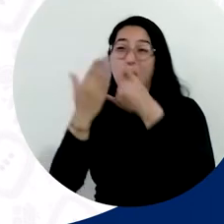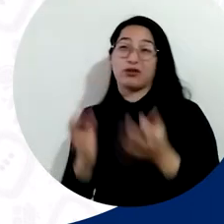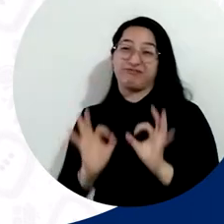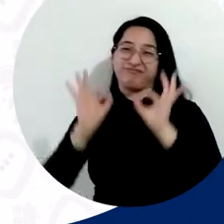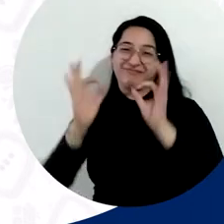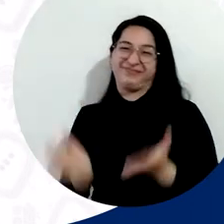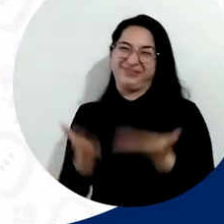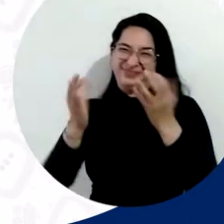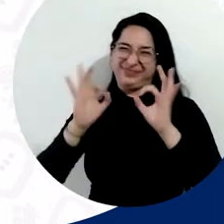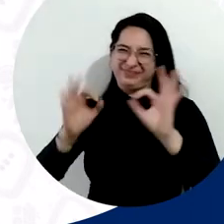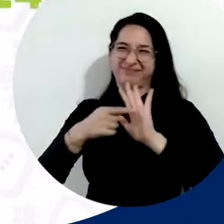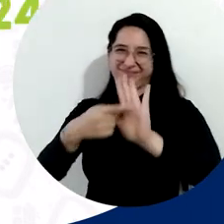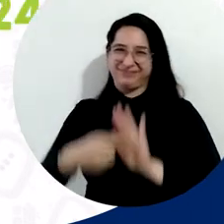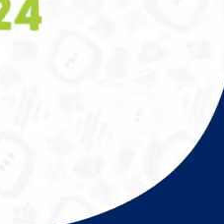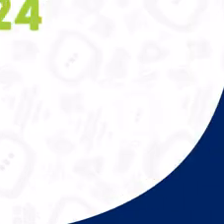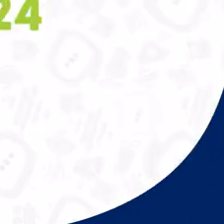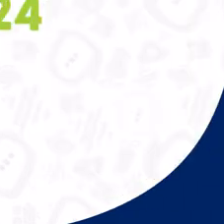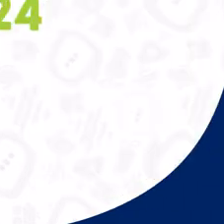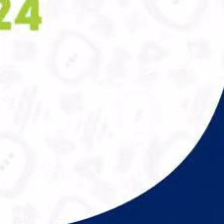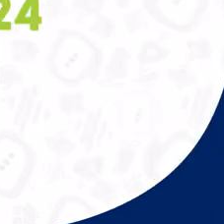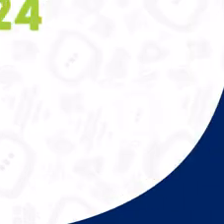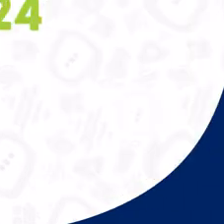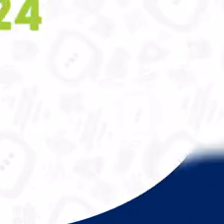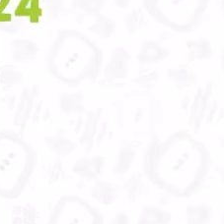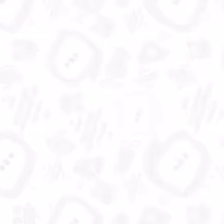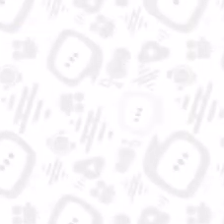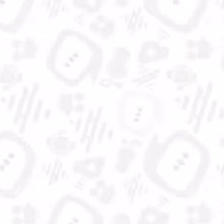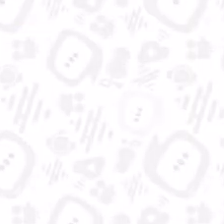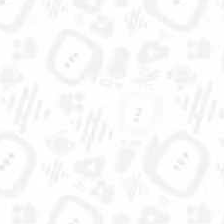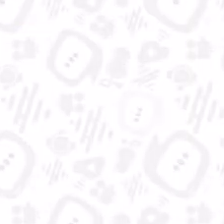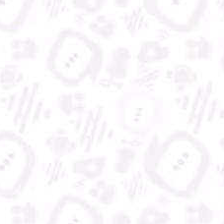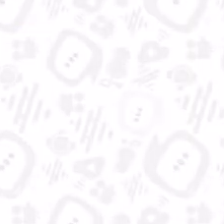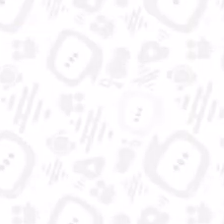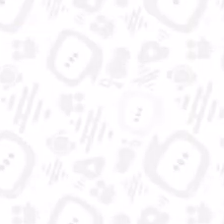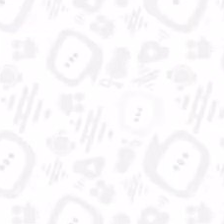del país. Universidad del Magdalena, aún más incluyente e innovadora.